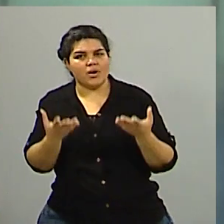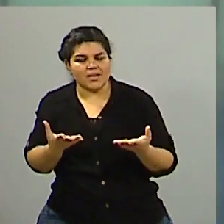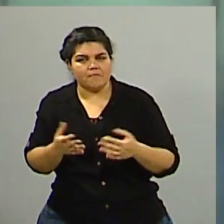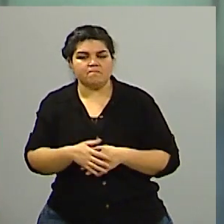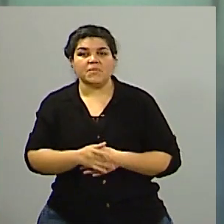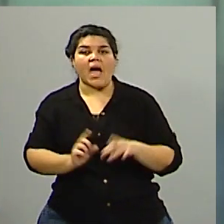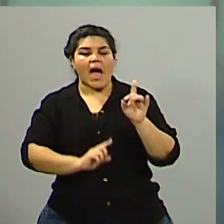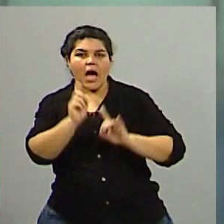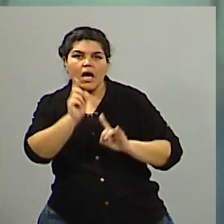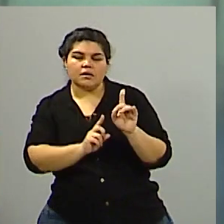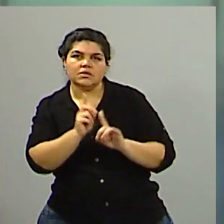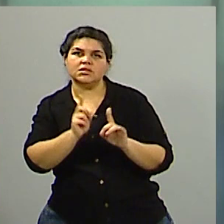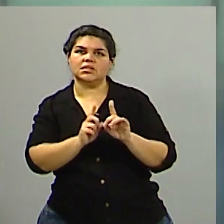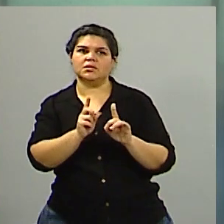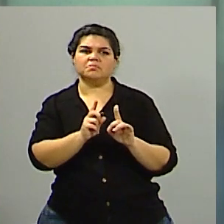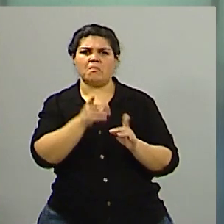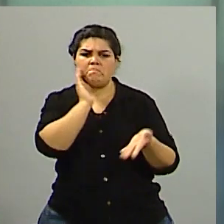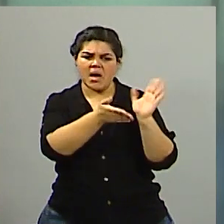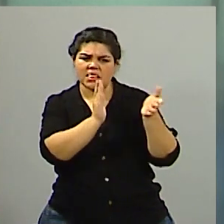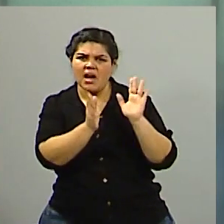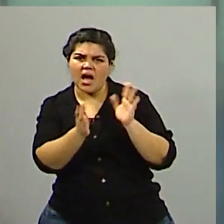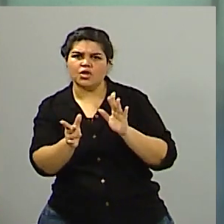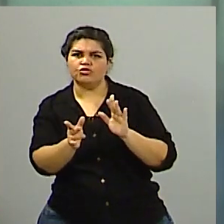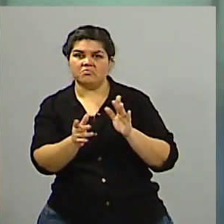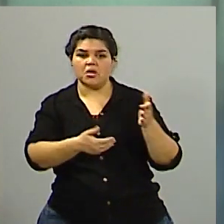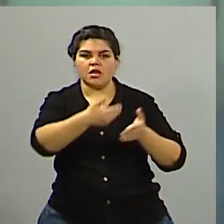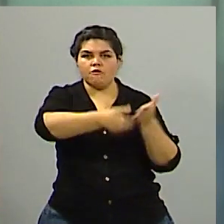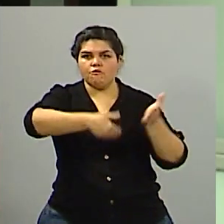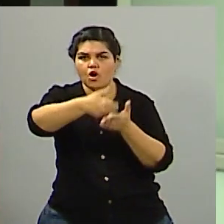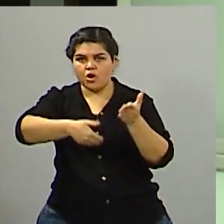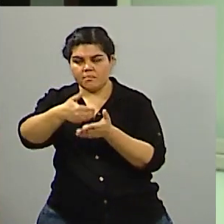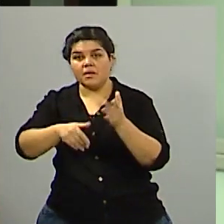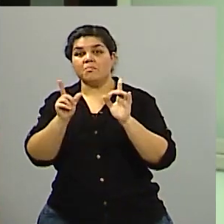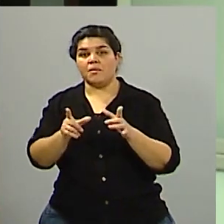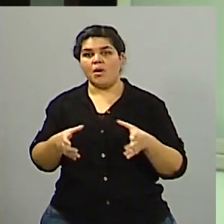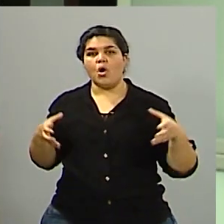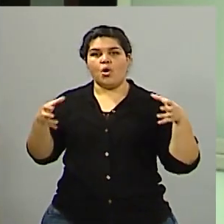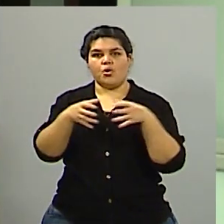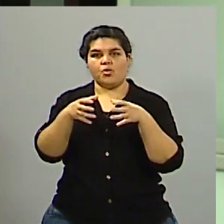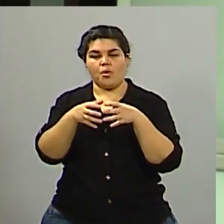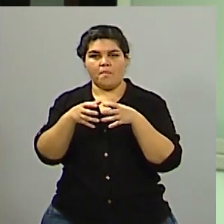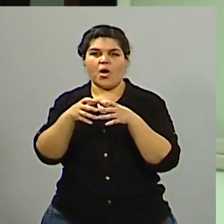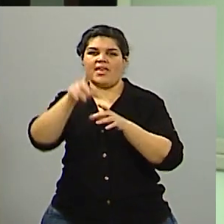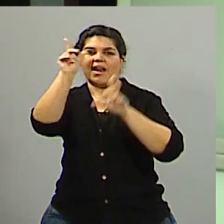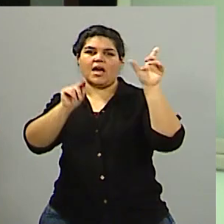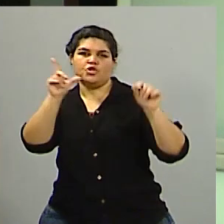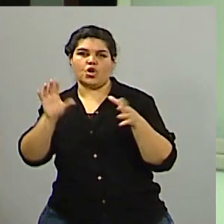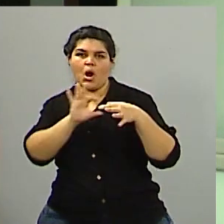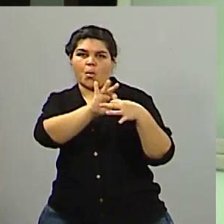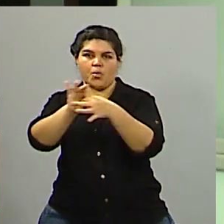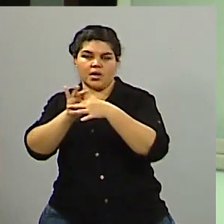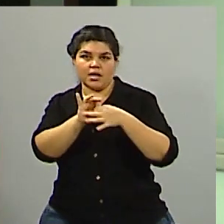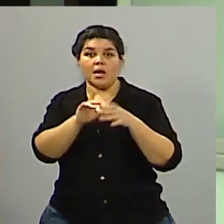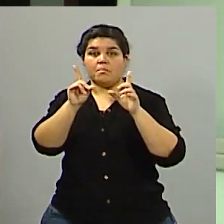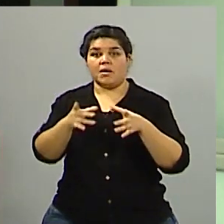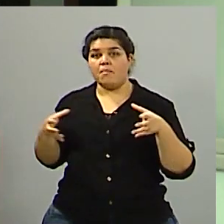algunos informes que son realmente muy interesantes. La Organización de Naciones Unidas, junto también a la Organización Mundial de la Salud,